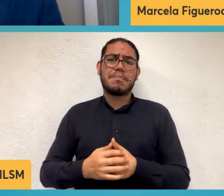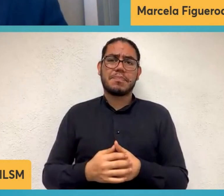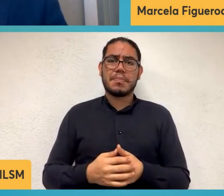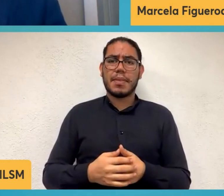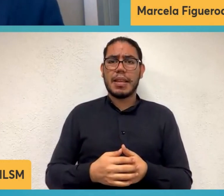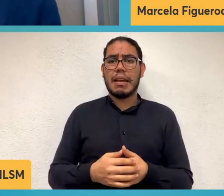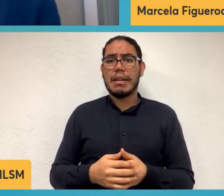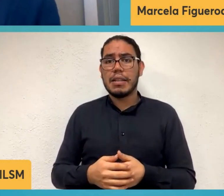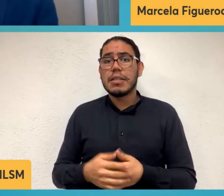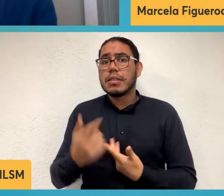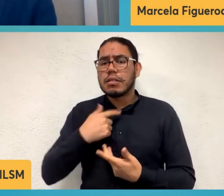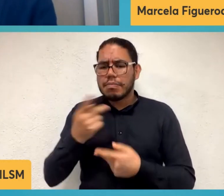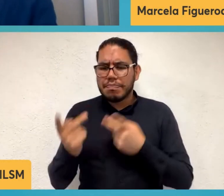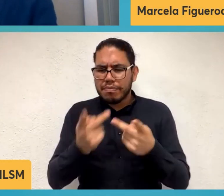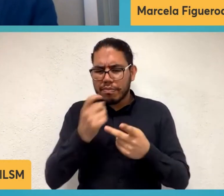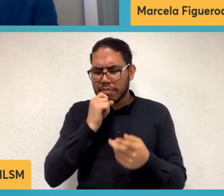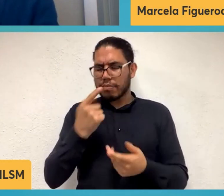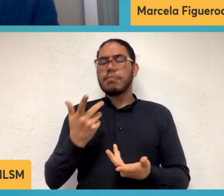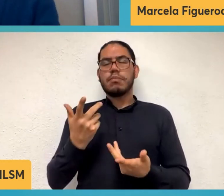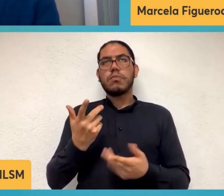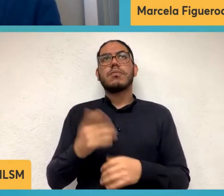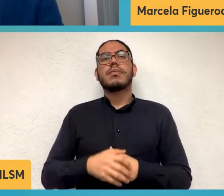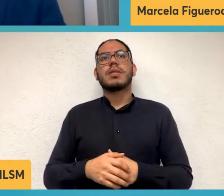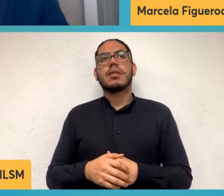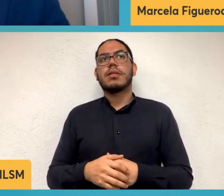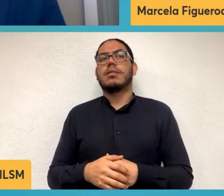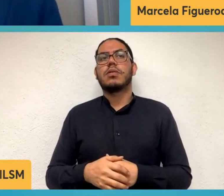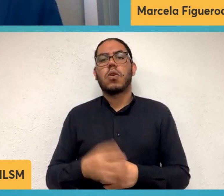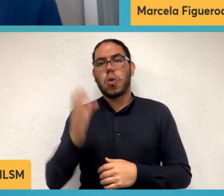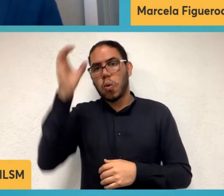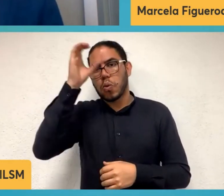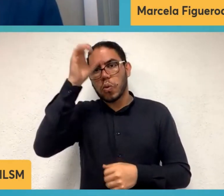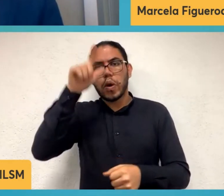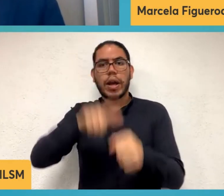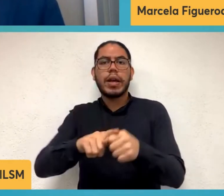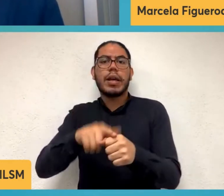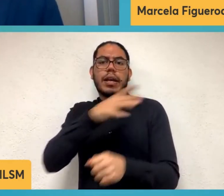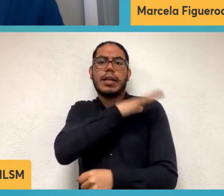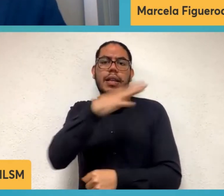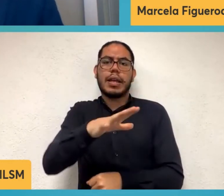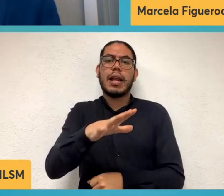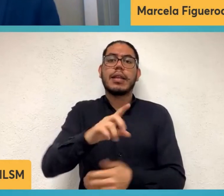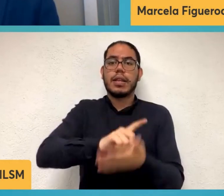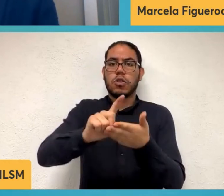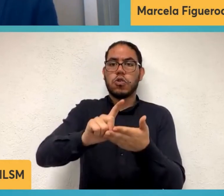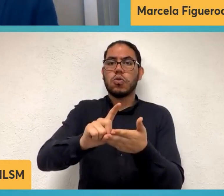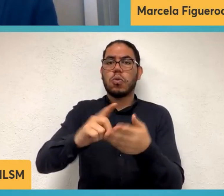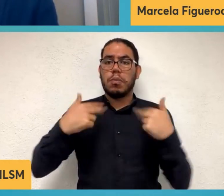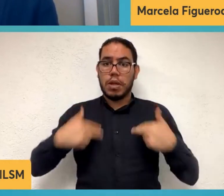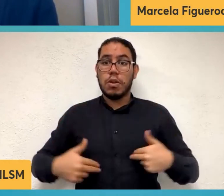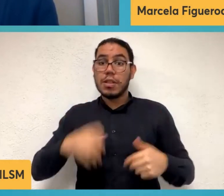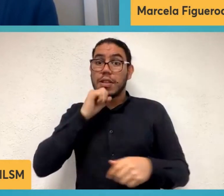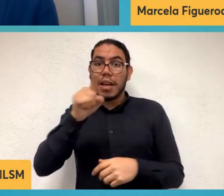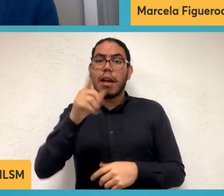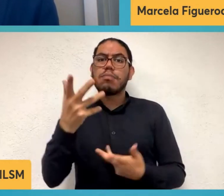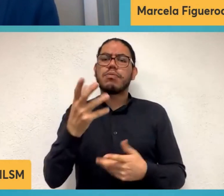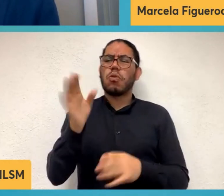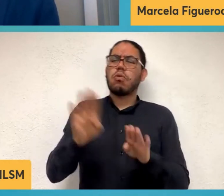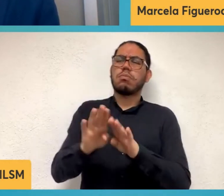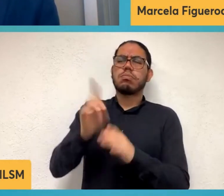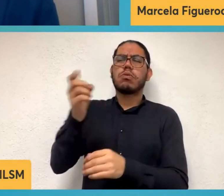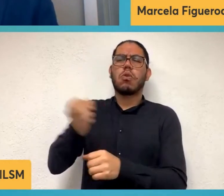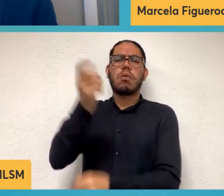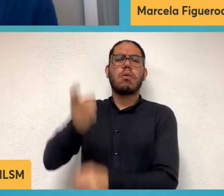cuestionamientos que se plantean, ¿no? Por ejemplo, Cultura General de Derechos Humanos nos dice, ¿cómo es eso de que las mejores oportunidades vienen